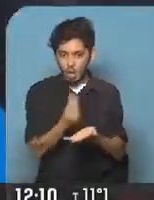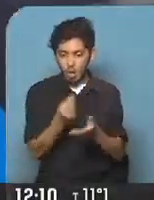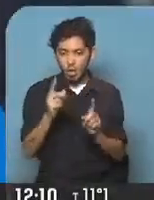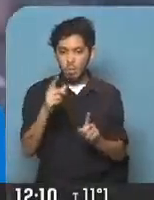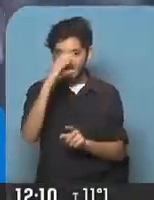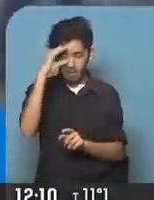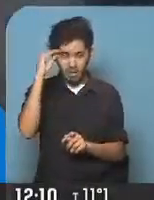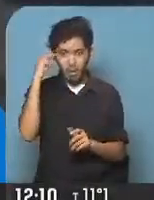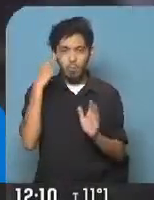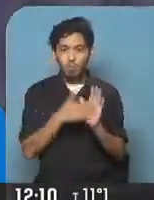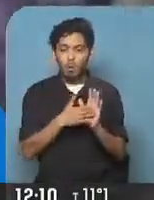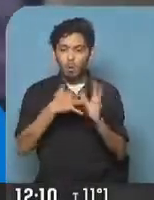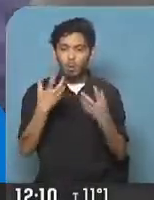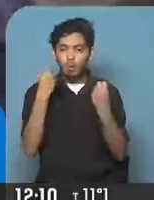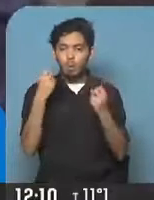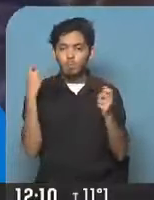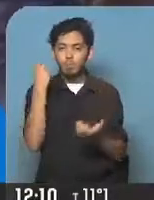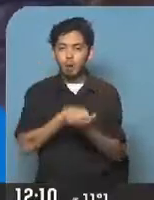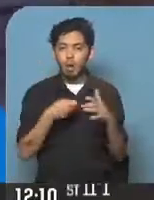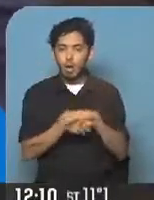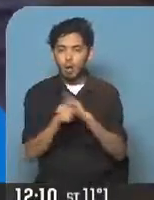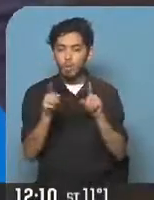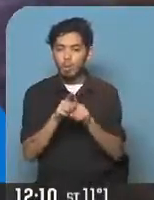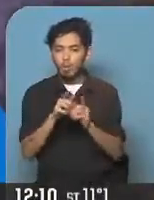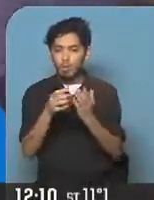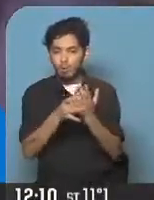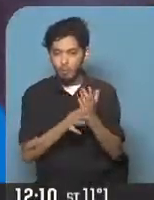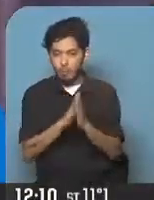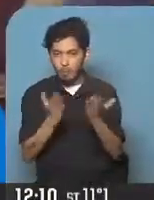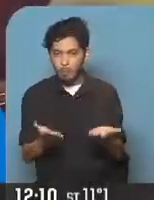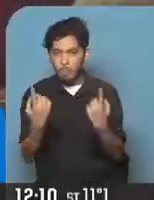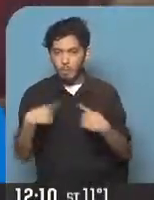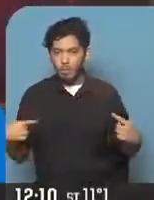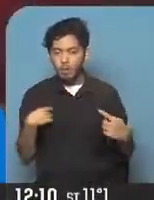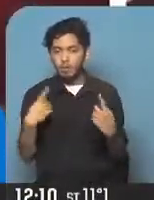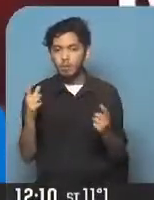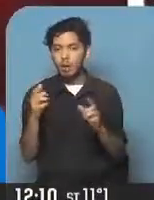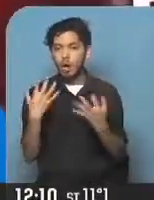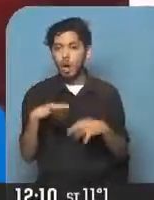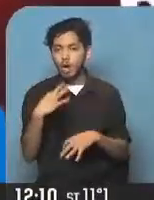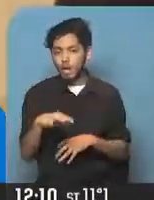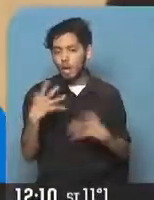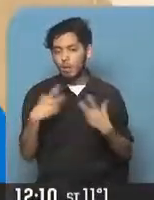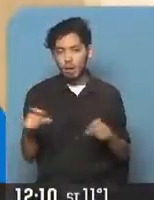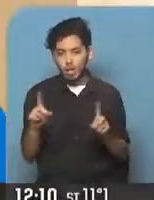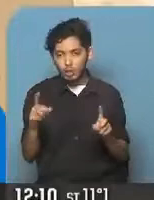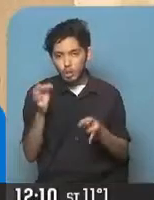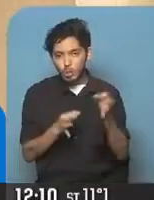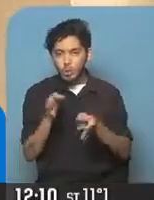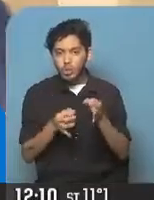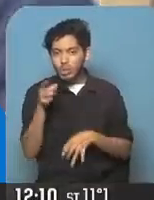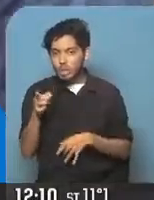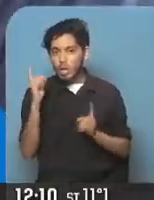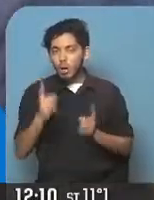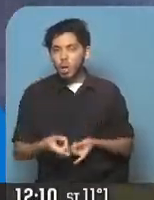de encontrar pruebas sobre el pago de coimas que se describe en los cuadernos de Centeno, cuyos originales aún no fueron hallados por la justicia, pese a